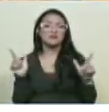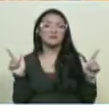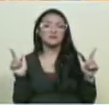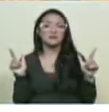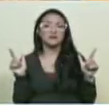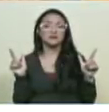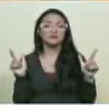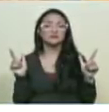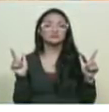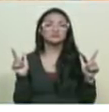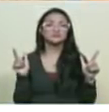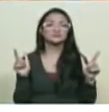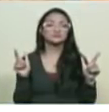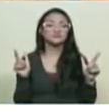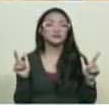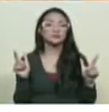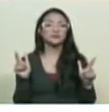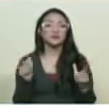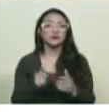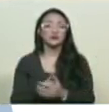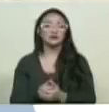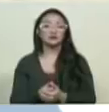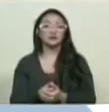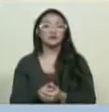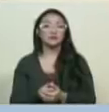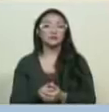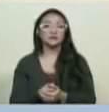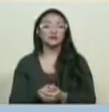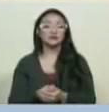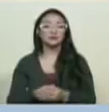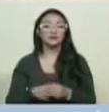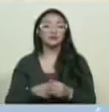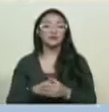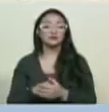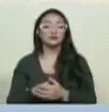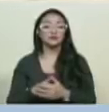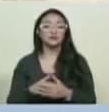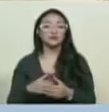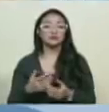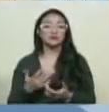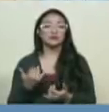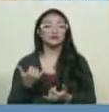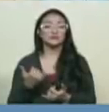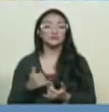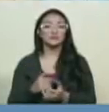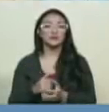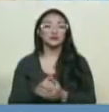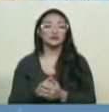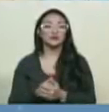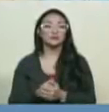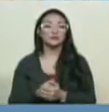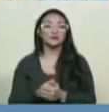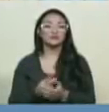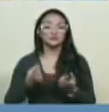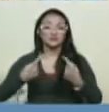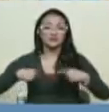democrática, en función de lo que querían los hondureños. ¿Qué ocurrió allí? Las